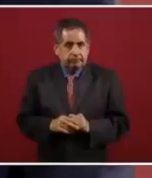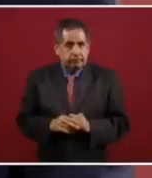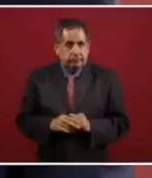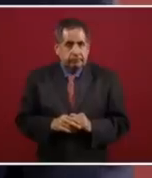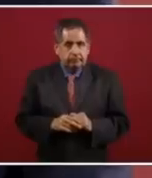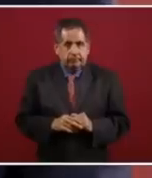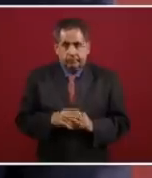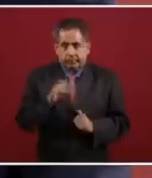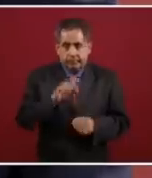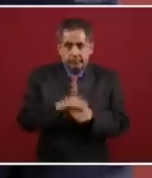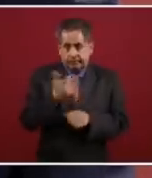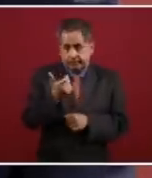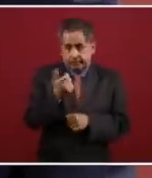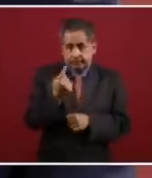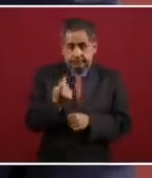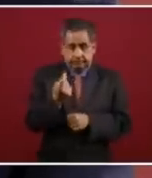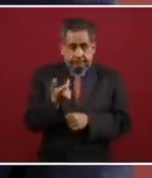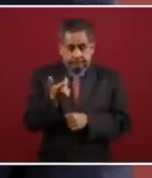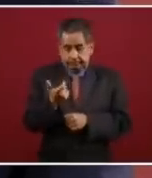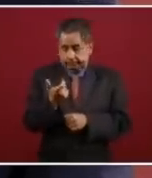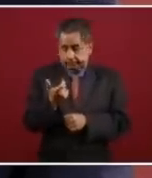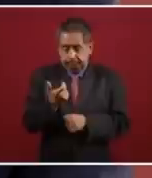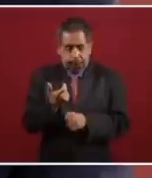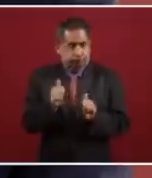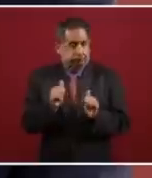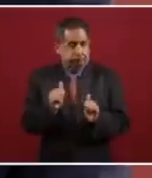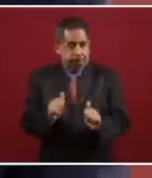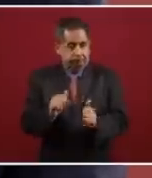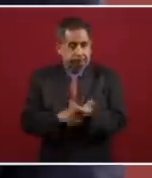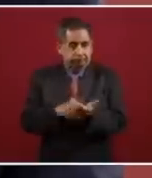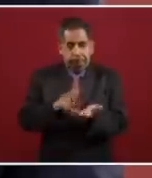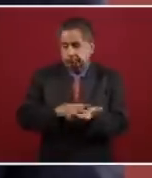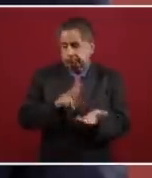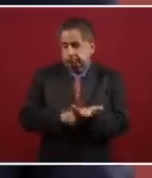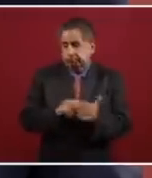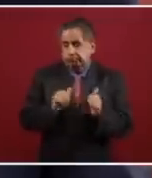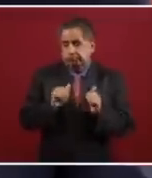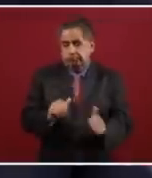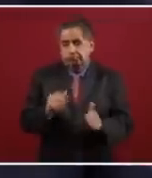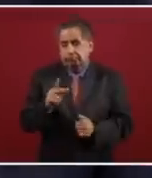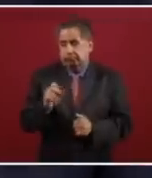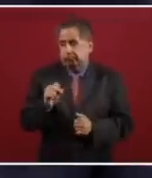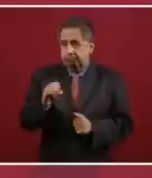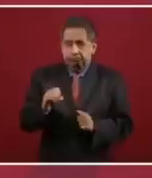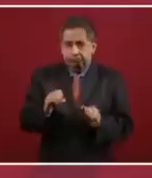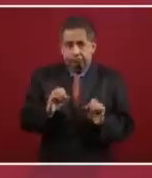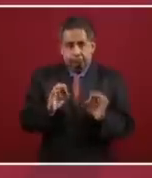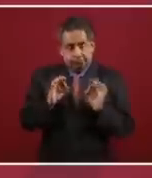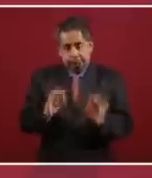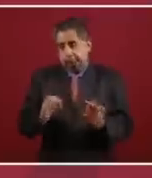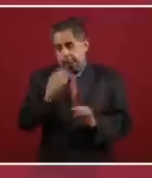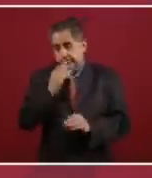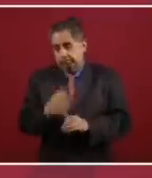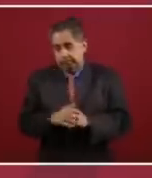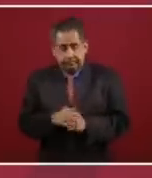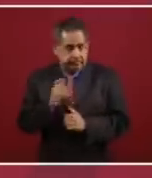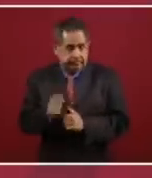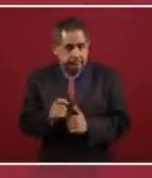un peso estable, nuestra moneda está bien, se